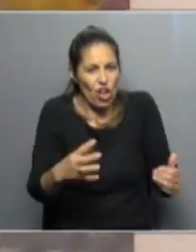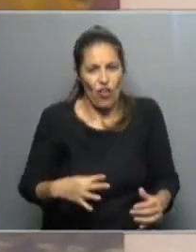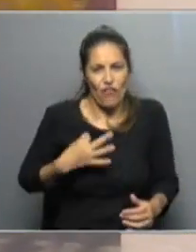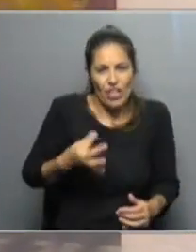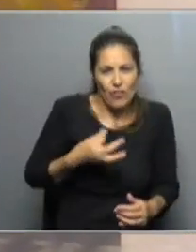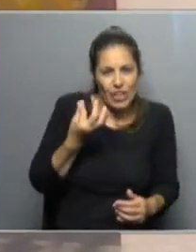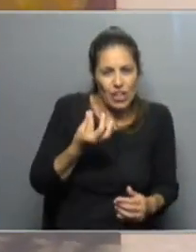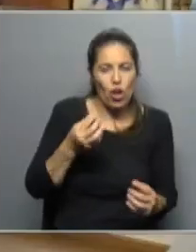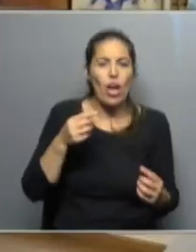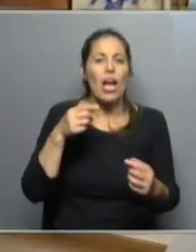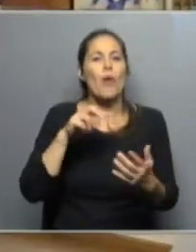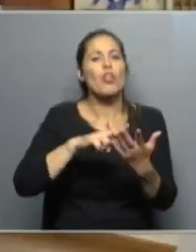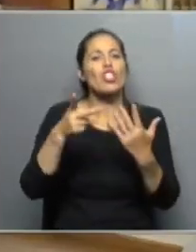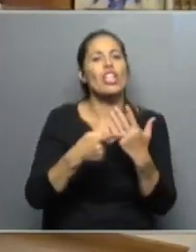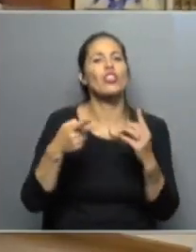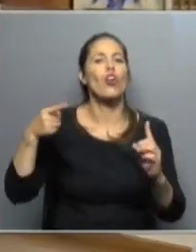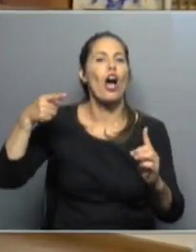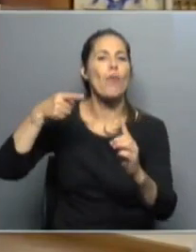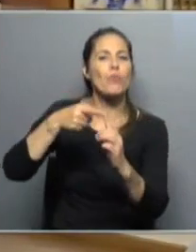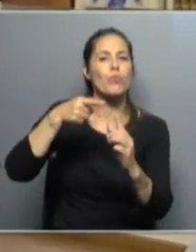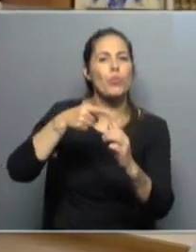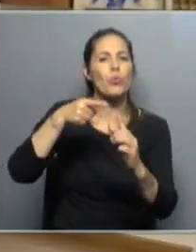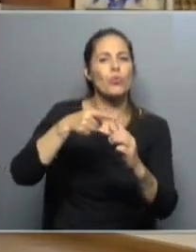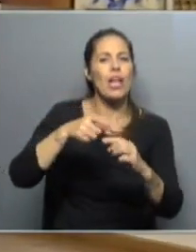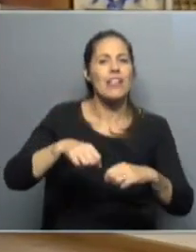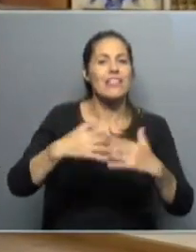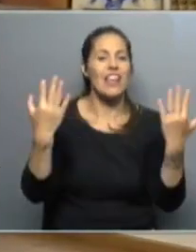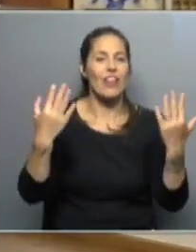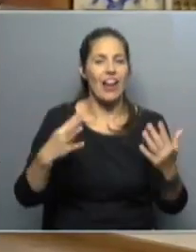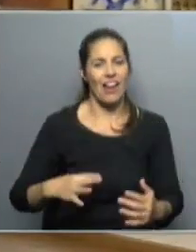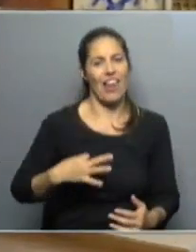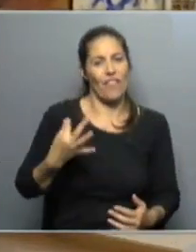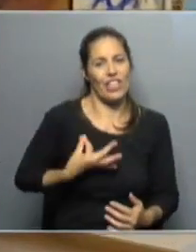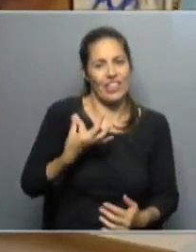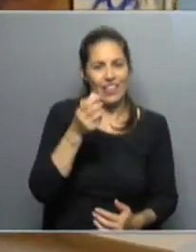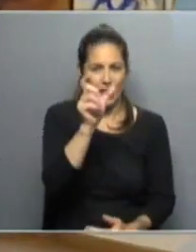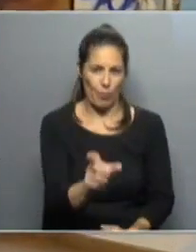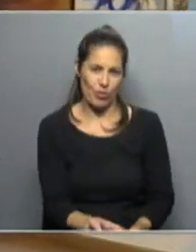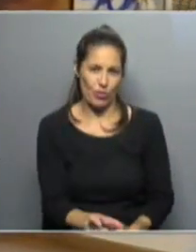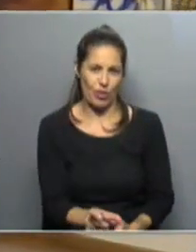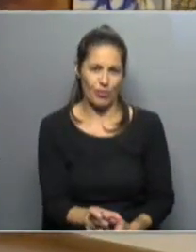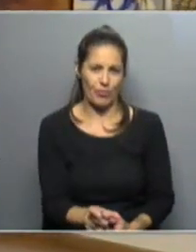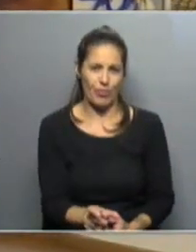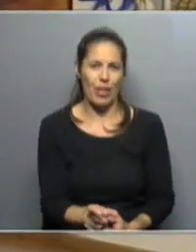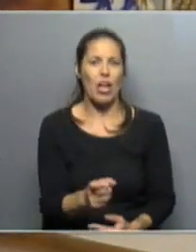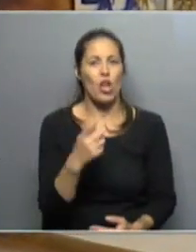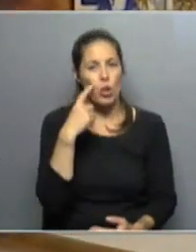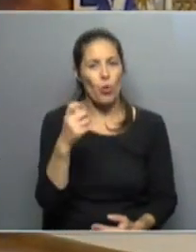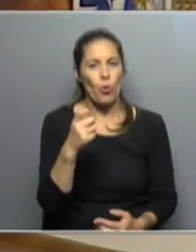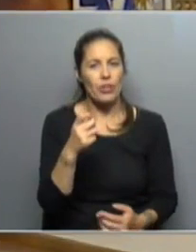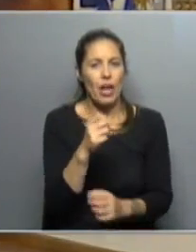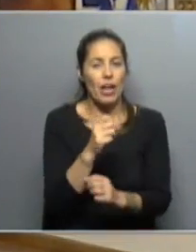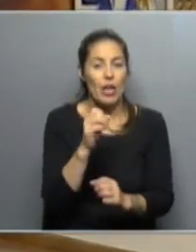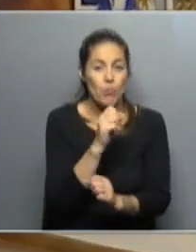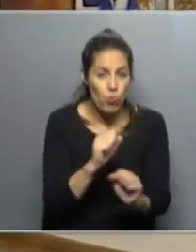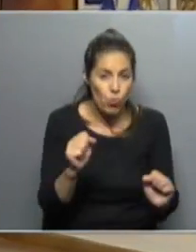un proyecto que apunta a celebrar la vida de la persona. Entonces, hubo gente que pudo y hubo gente que no